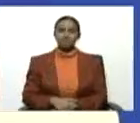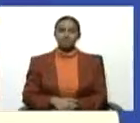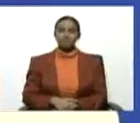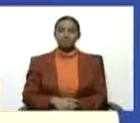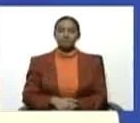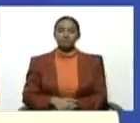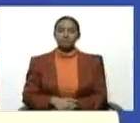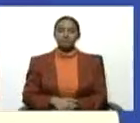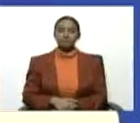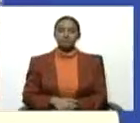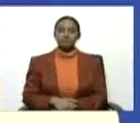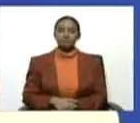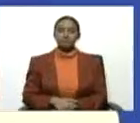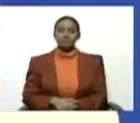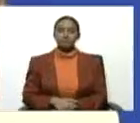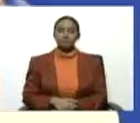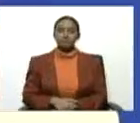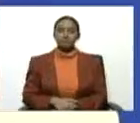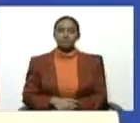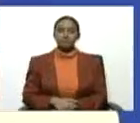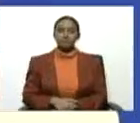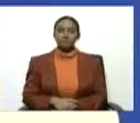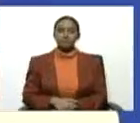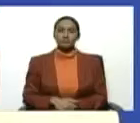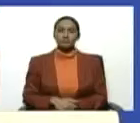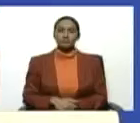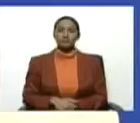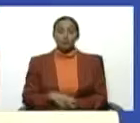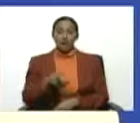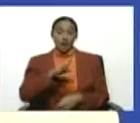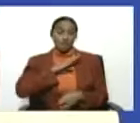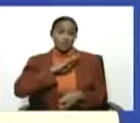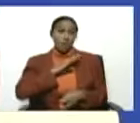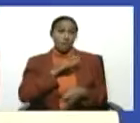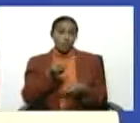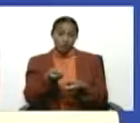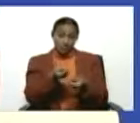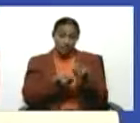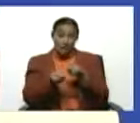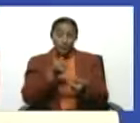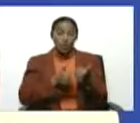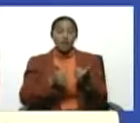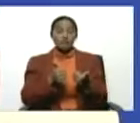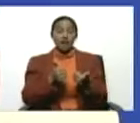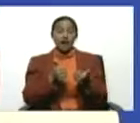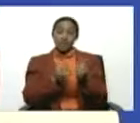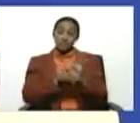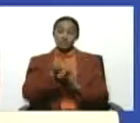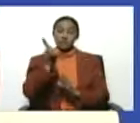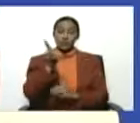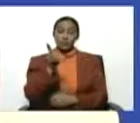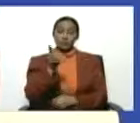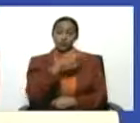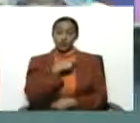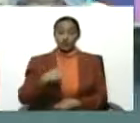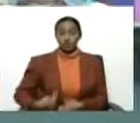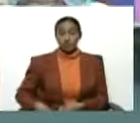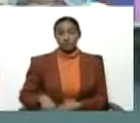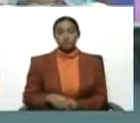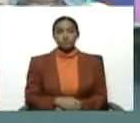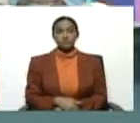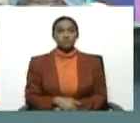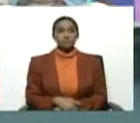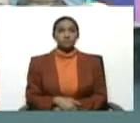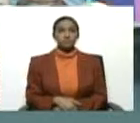es es es algo de la moneda en cuanto al desarrollo de de la moneda que es muy